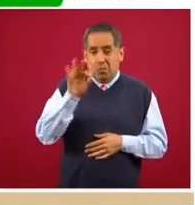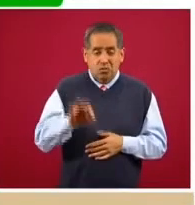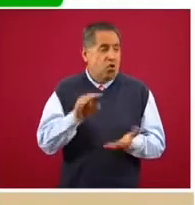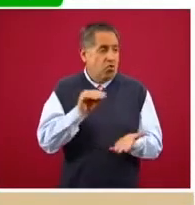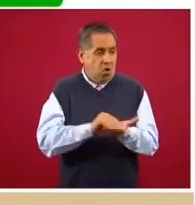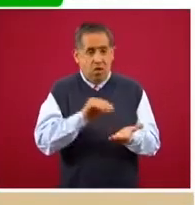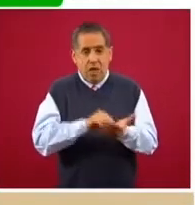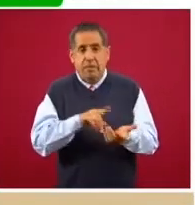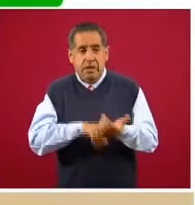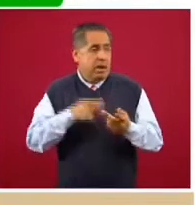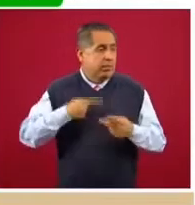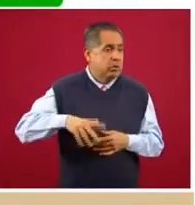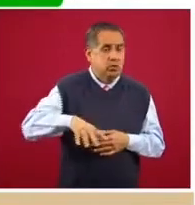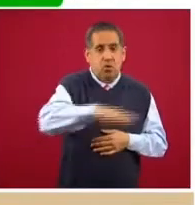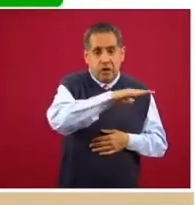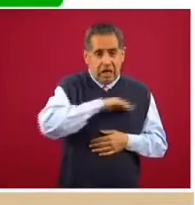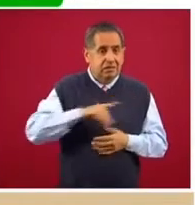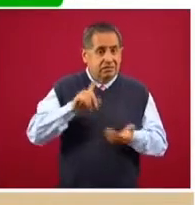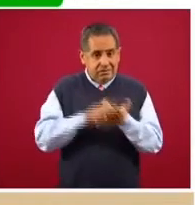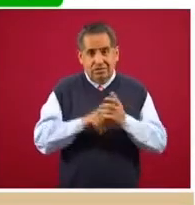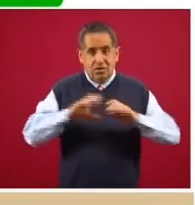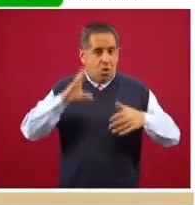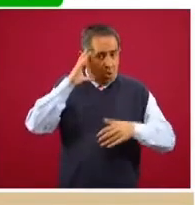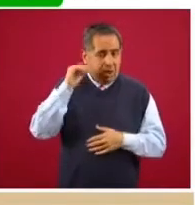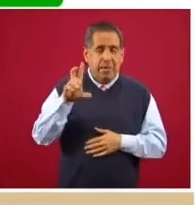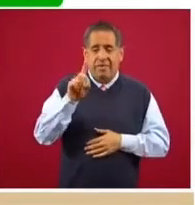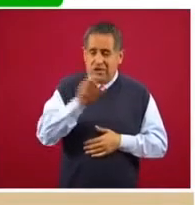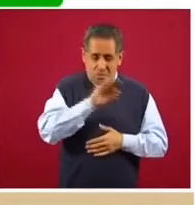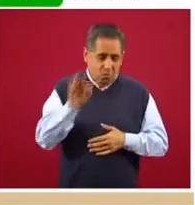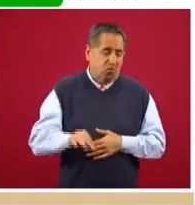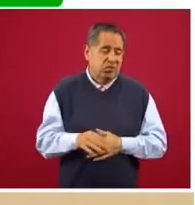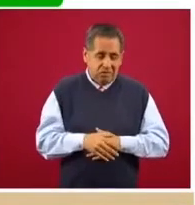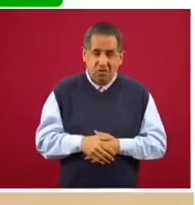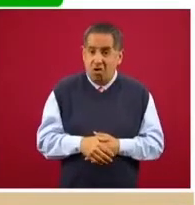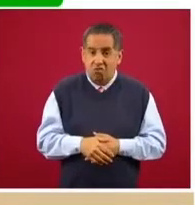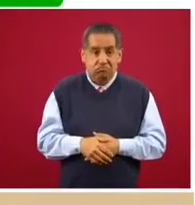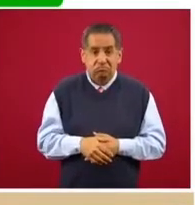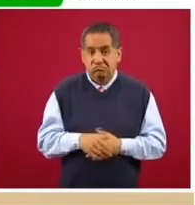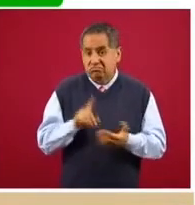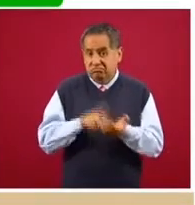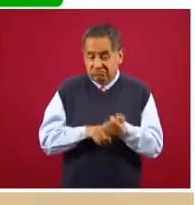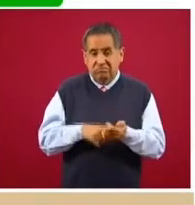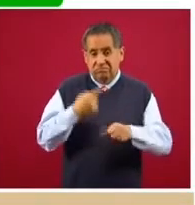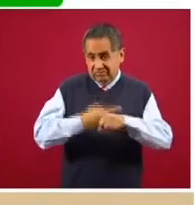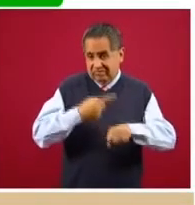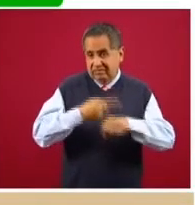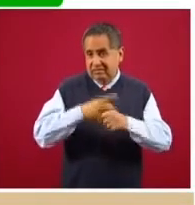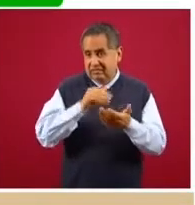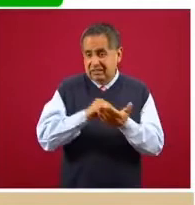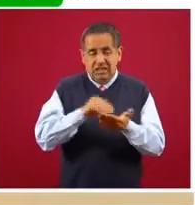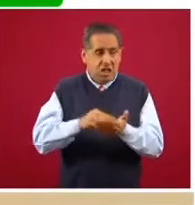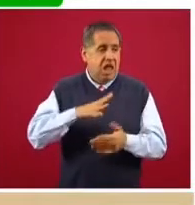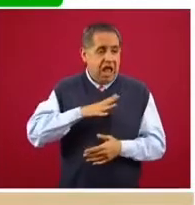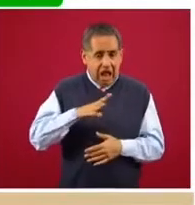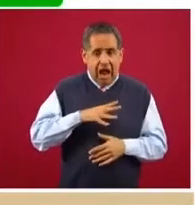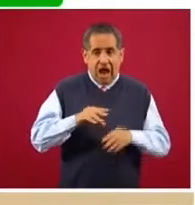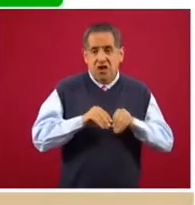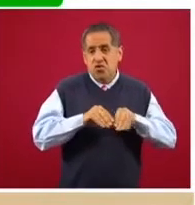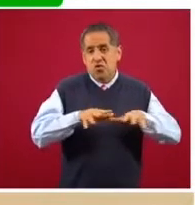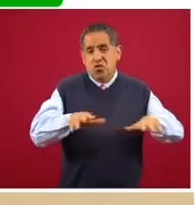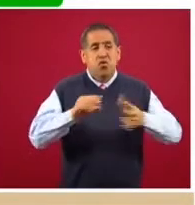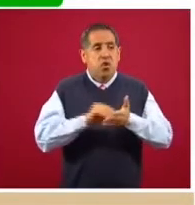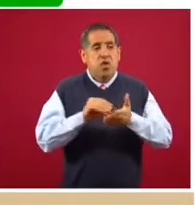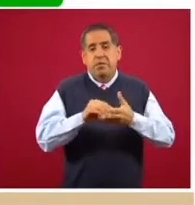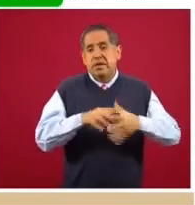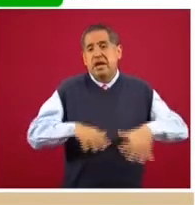sea, 30%, prácticamente un tercio de la epidemia en Colima es reciente,